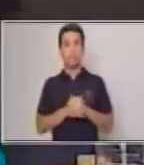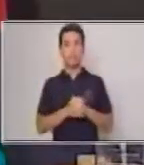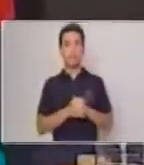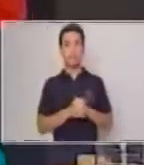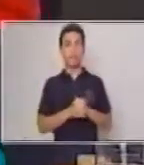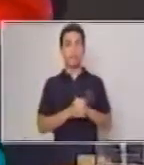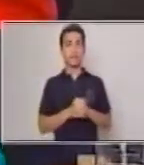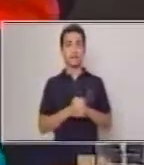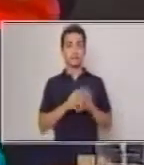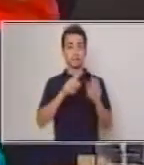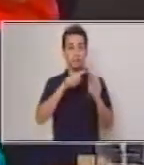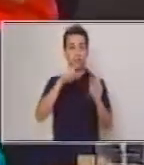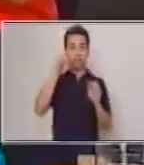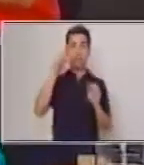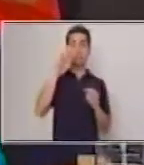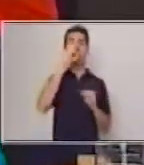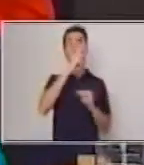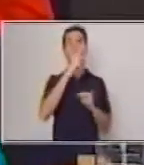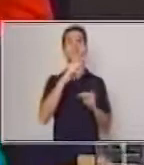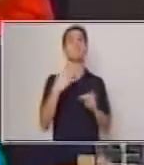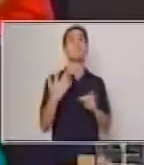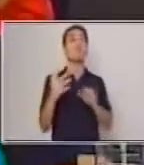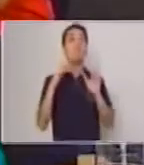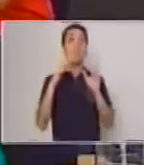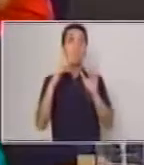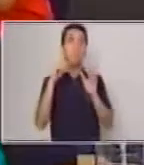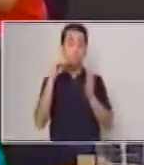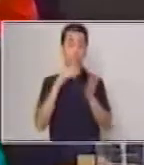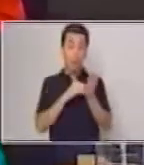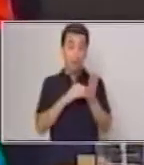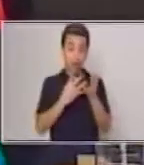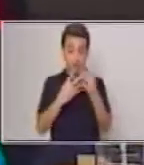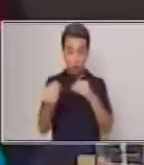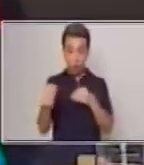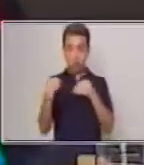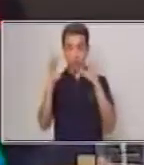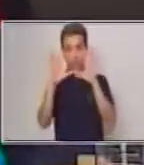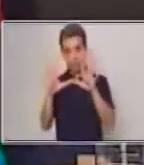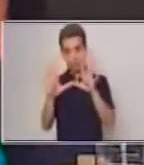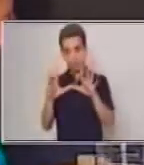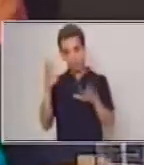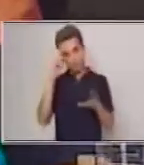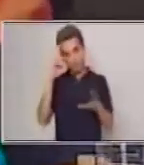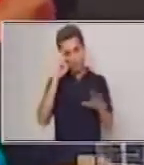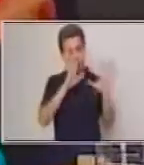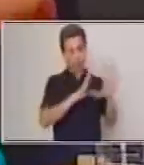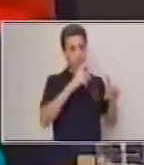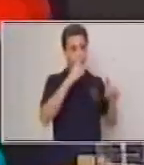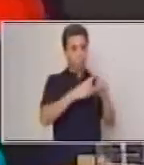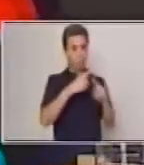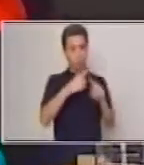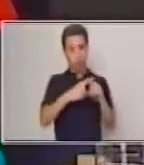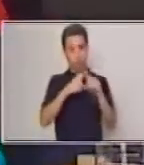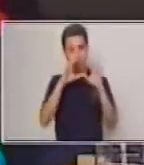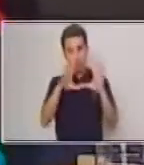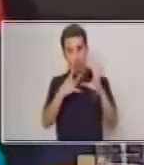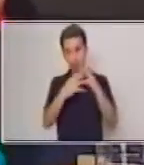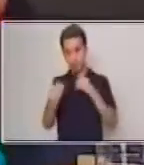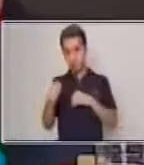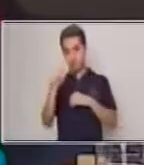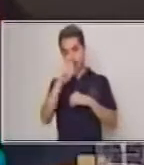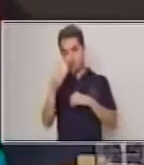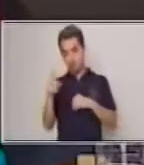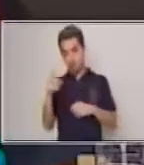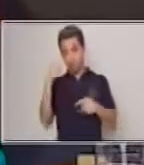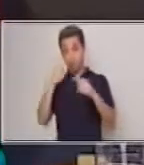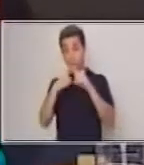La raíz cúbica de 1000 es 10. 10 por 10, 100 por 10, 1000. Pero la raíz cúbica de una